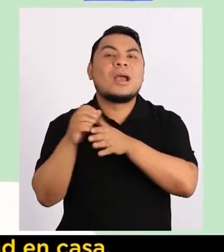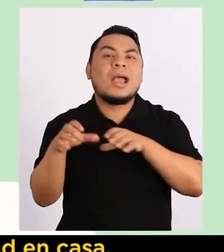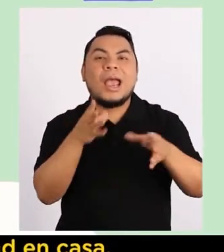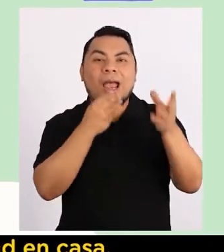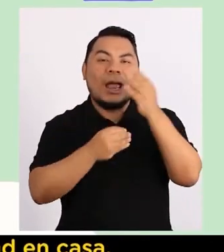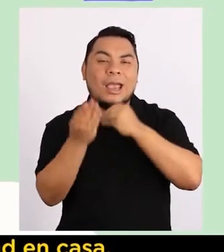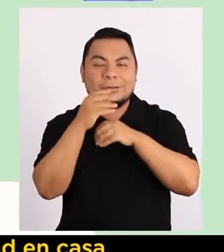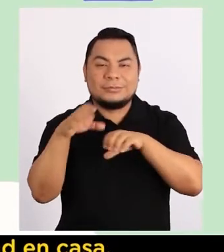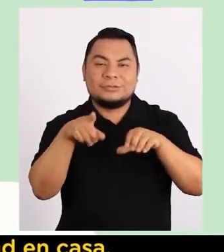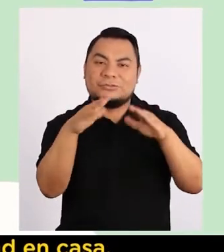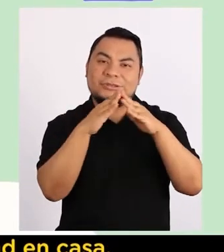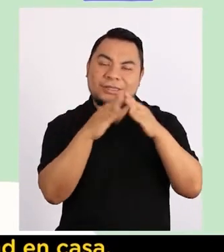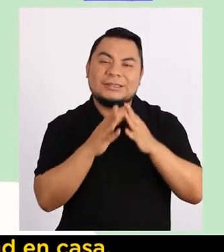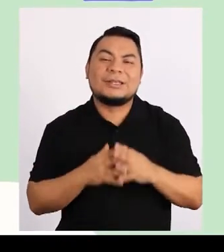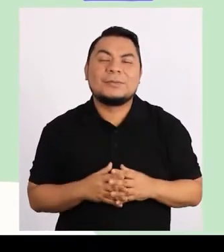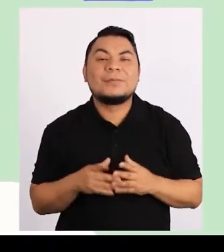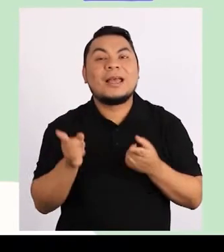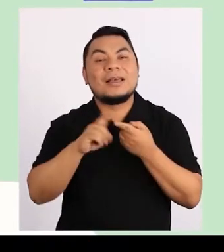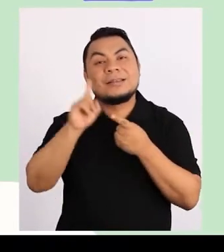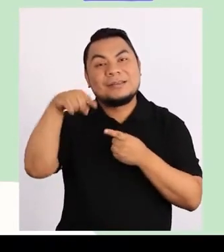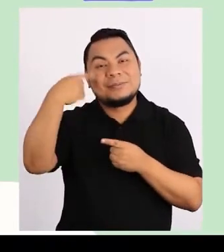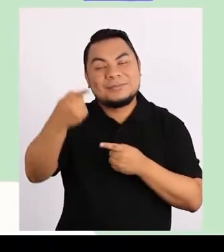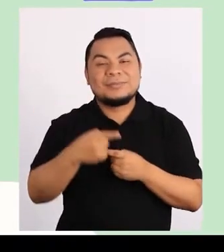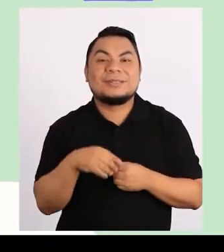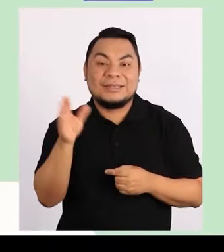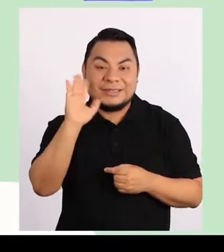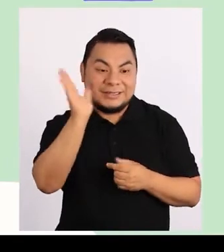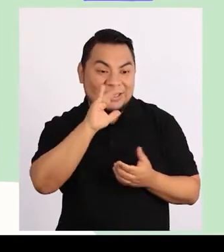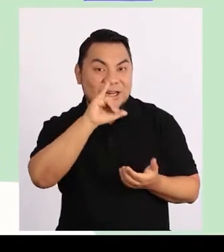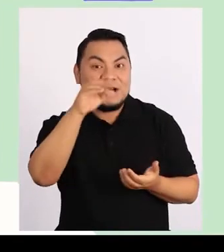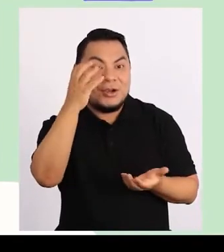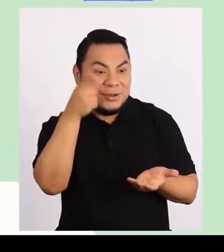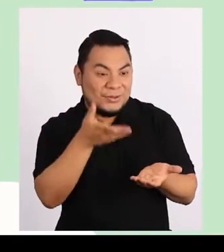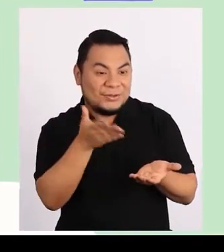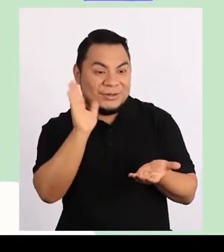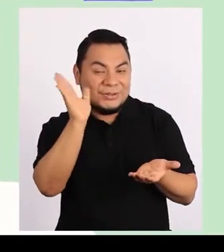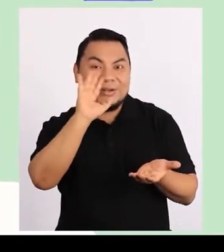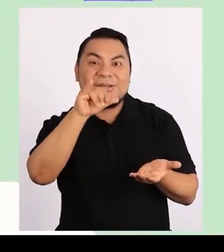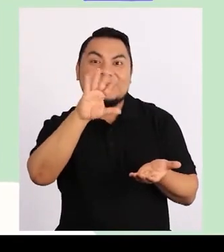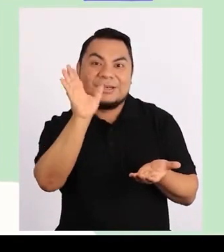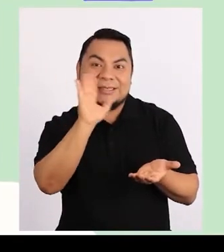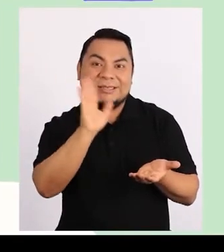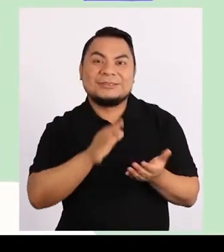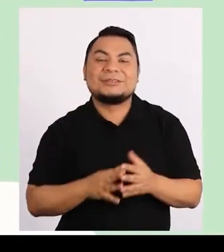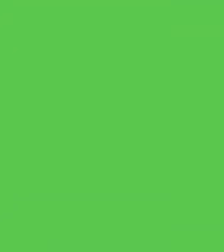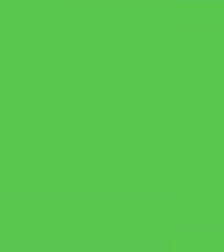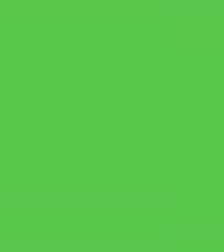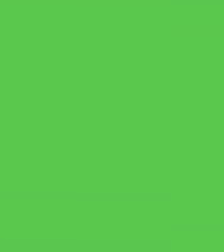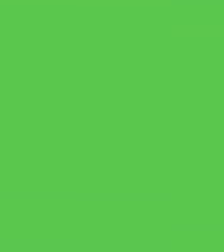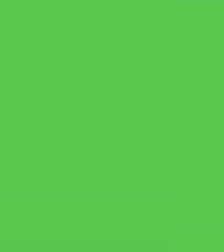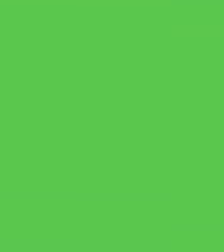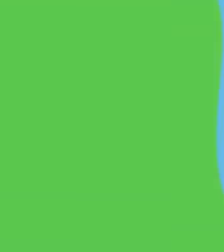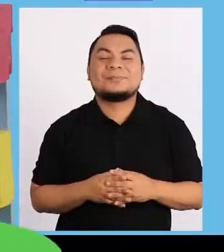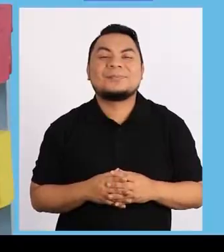con el desarrollo de la actividad en casa. Hasta pronto. Despídete, Jorge. Chao.